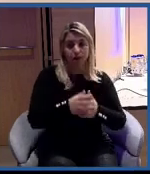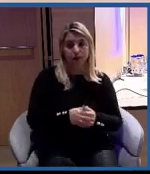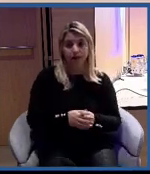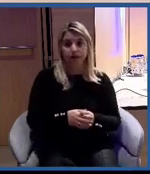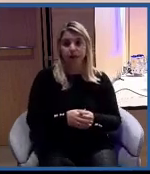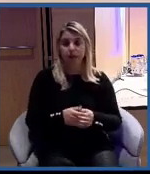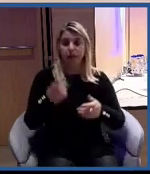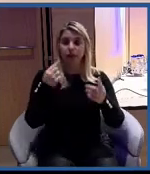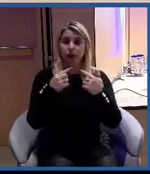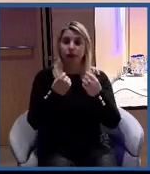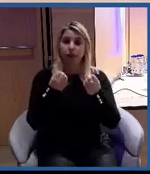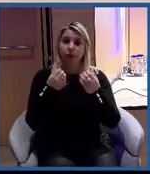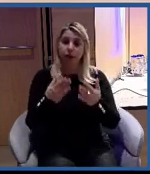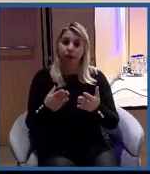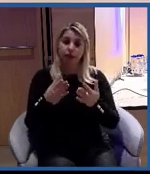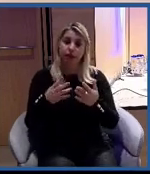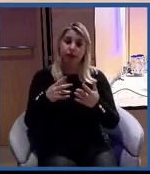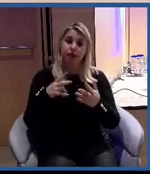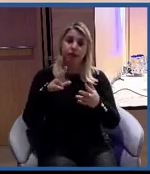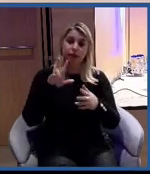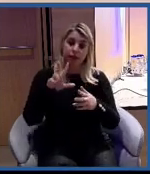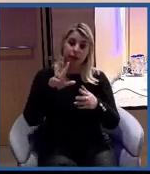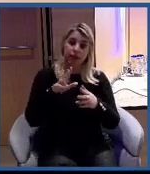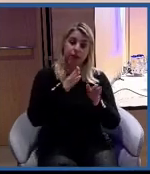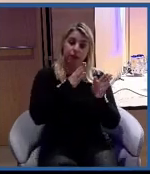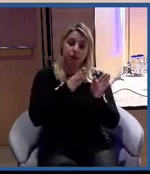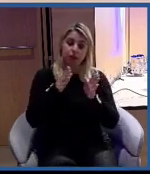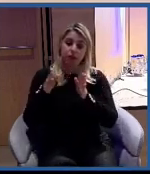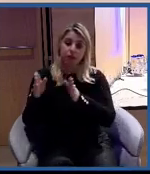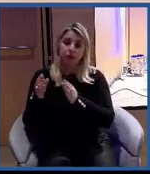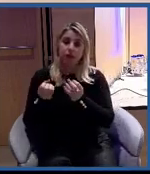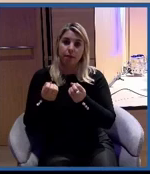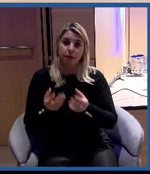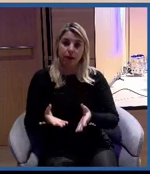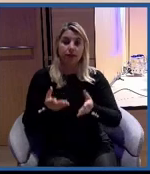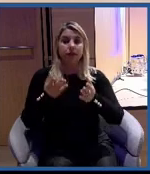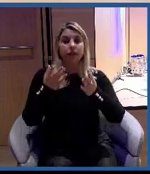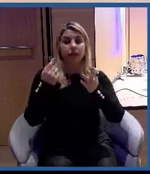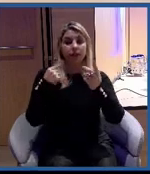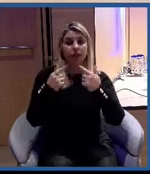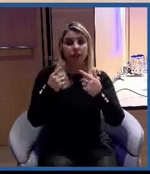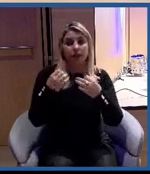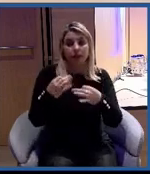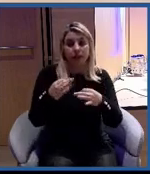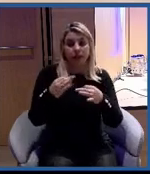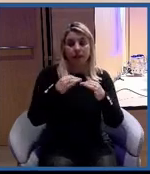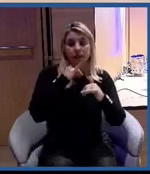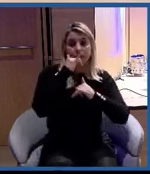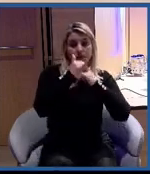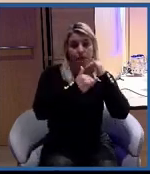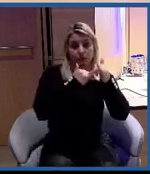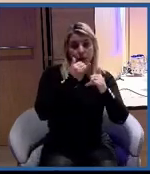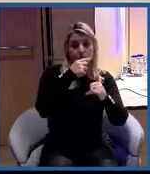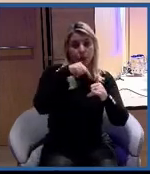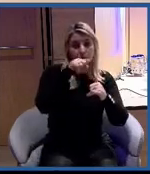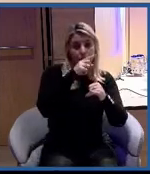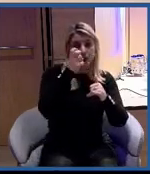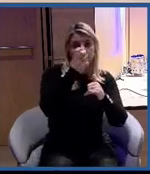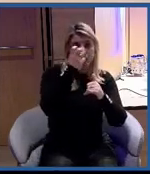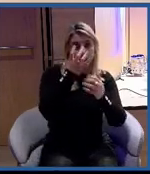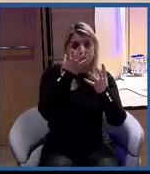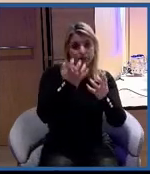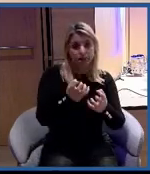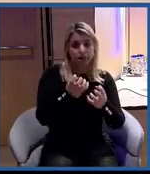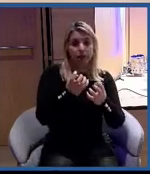qué es lo que ha pasado a lo largo de esos tres procesos y quiero centrarme propiamente en los datos que es lo que nosotros buscamos